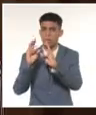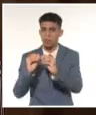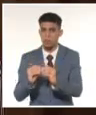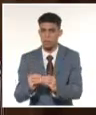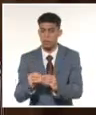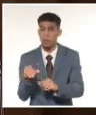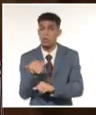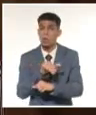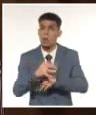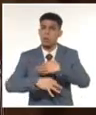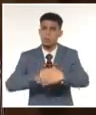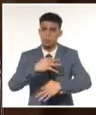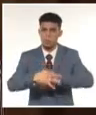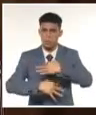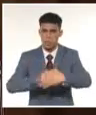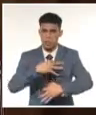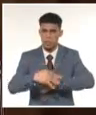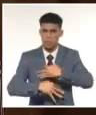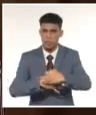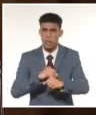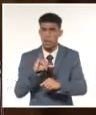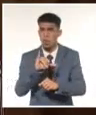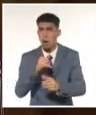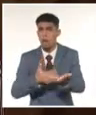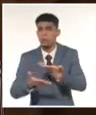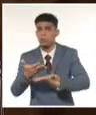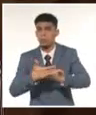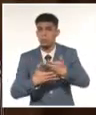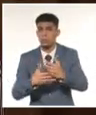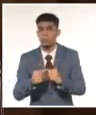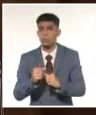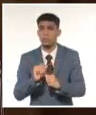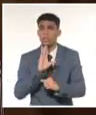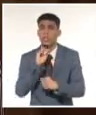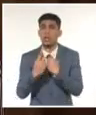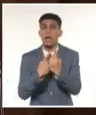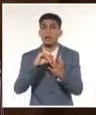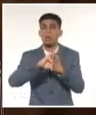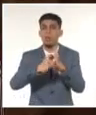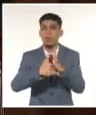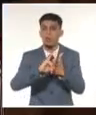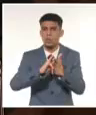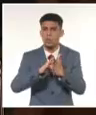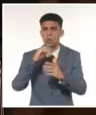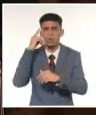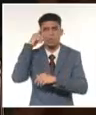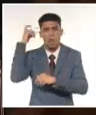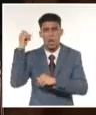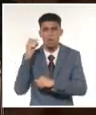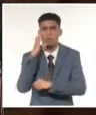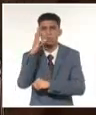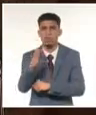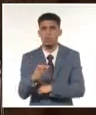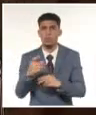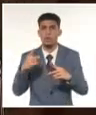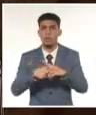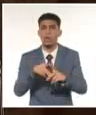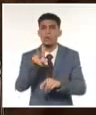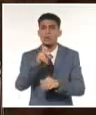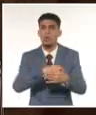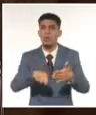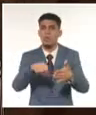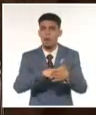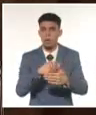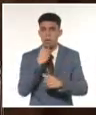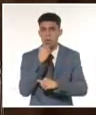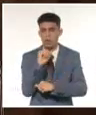para explicar, compartir y exponer proyecciones, anhelos, deseos y estrategias para hacer y